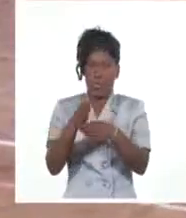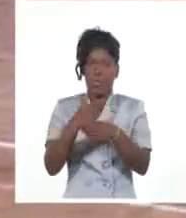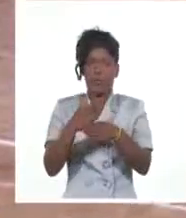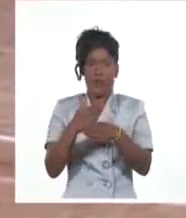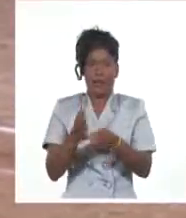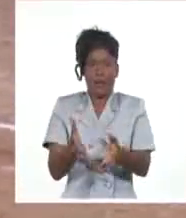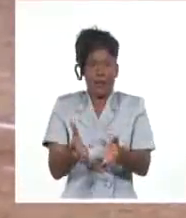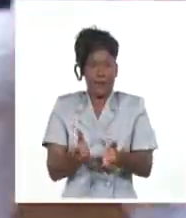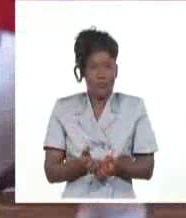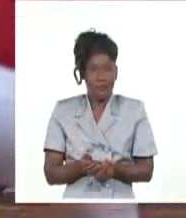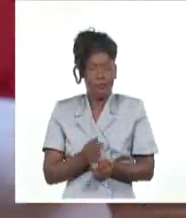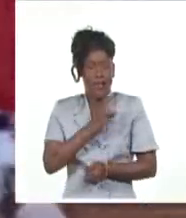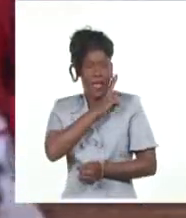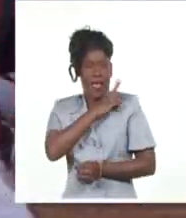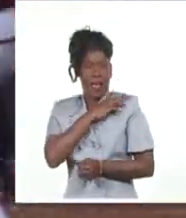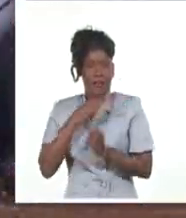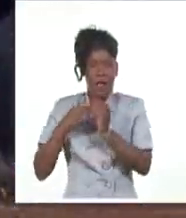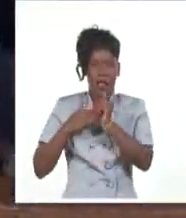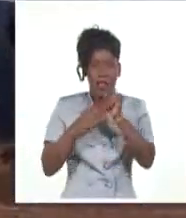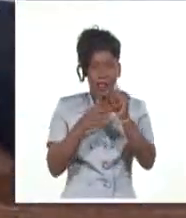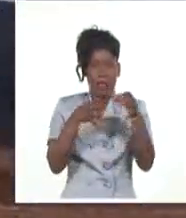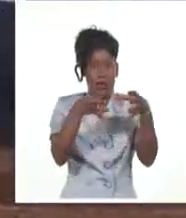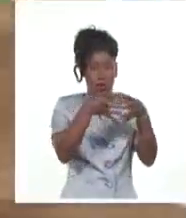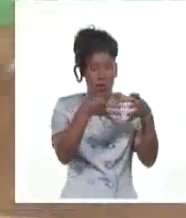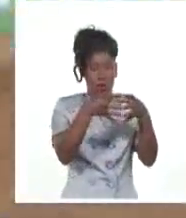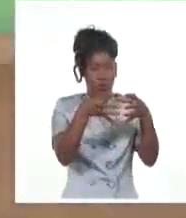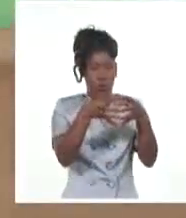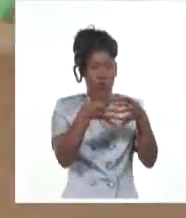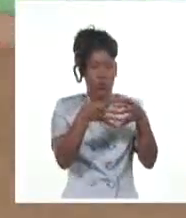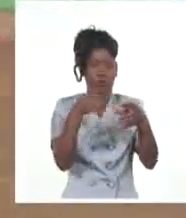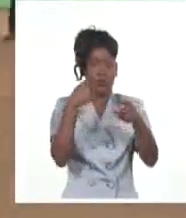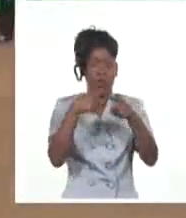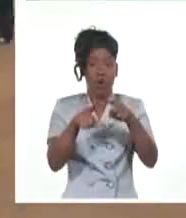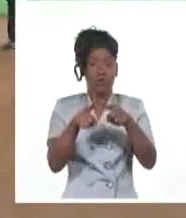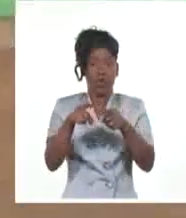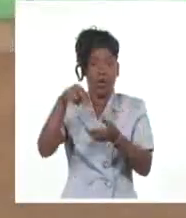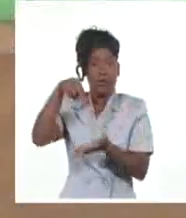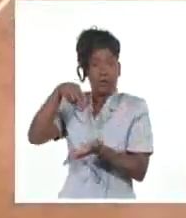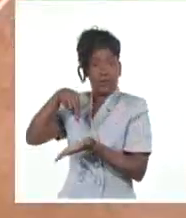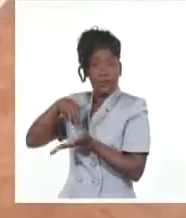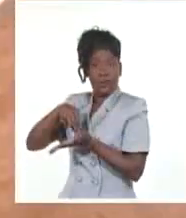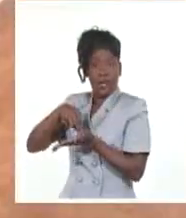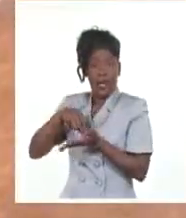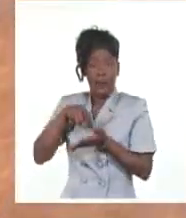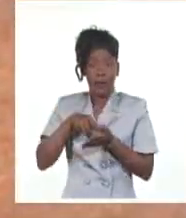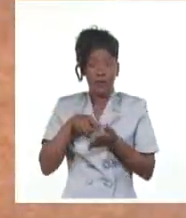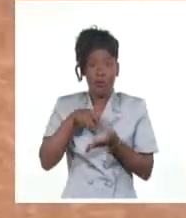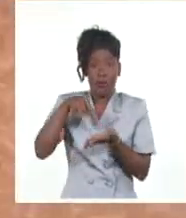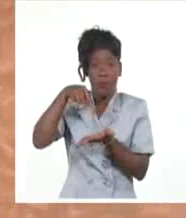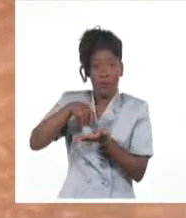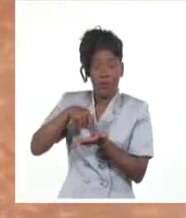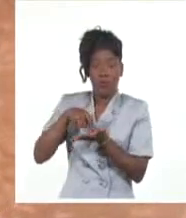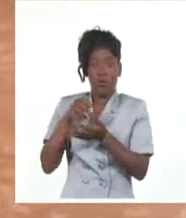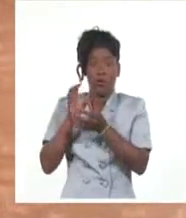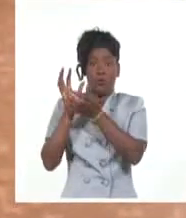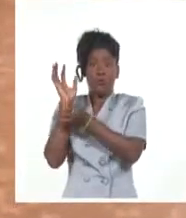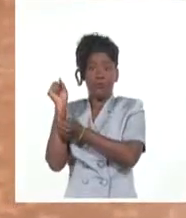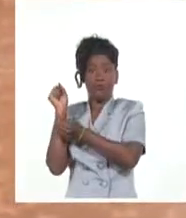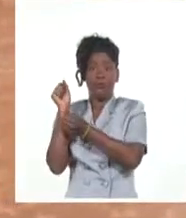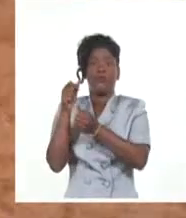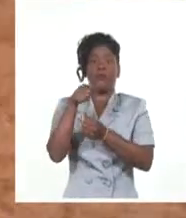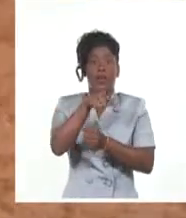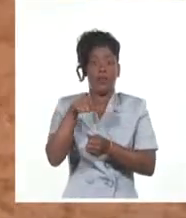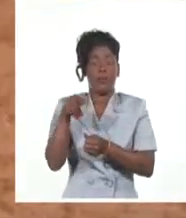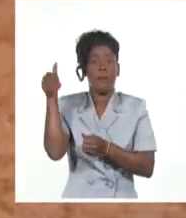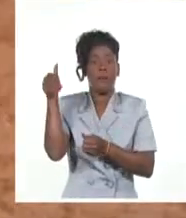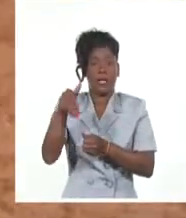Pérez, Wilfredo Sánchez y César Bouza. Los jardines serán custodiados por Yuri Rodríguez, Reinaldo Lamot, Miguel Sabine, Roger Rosete